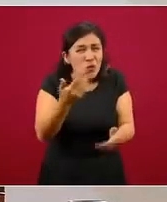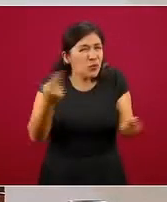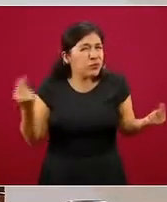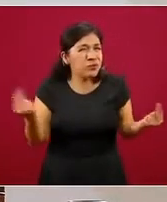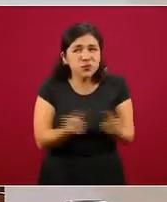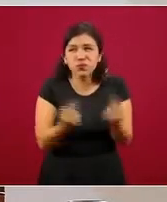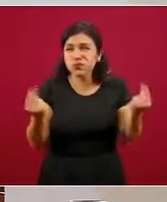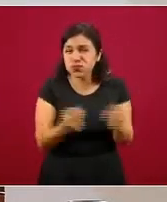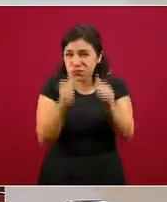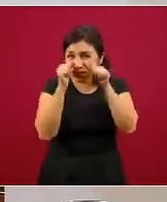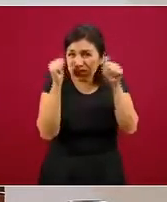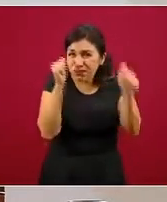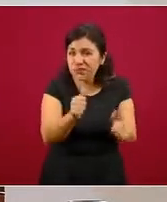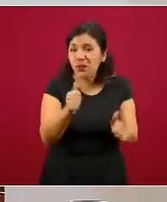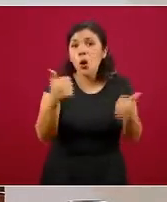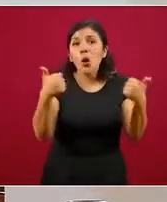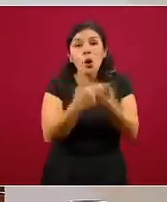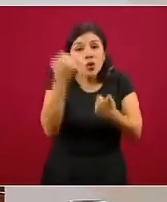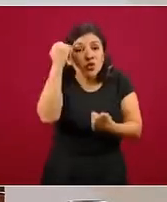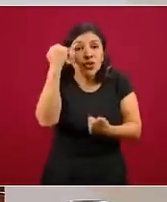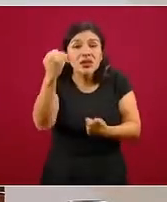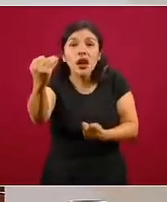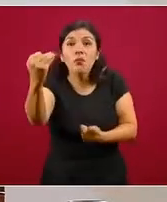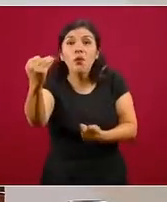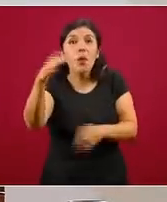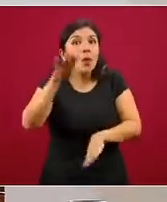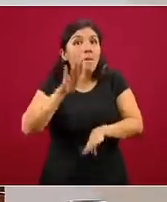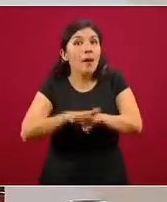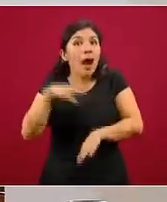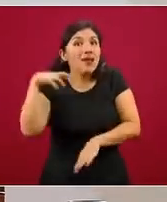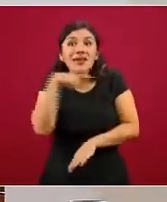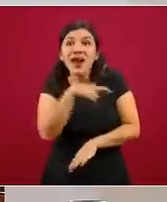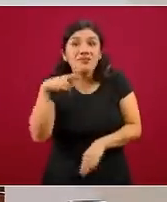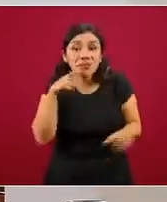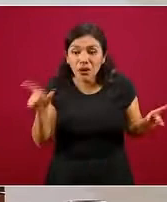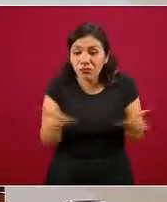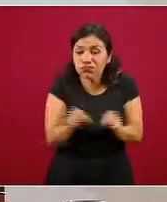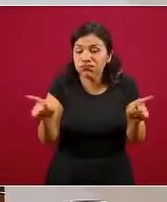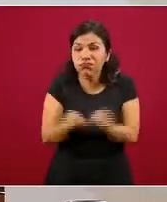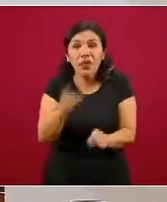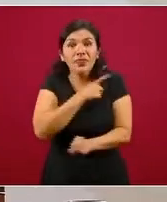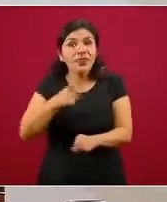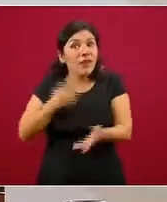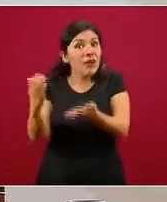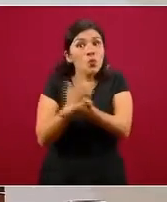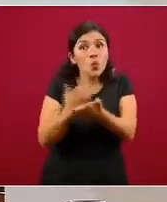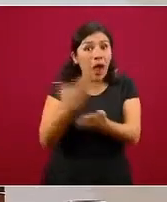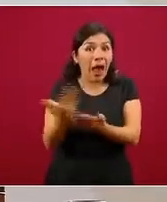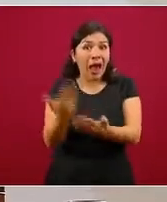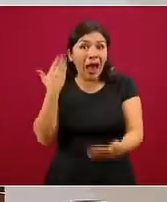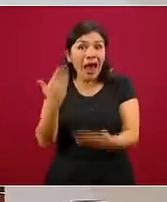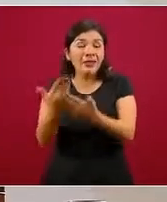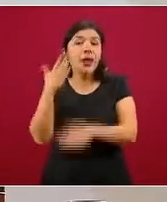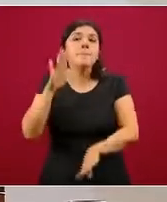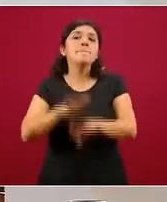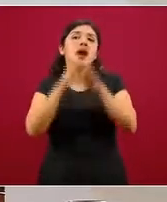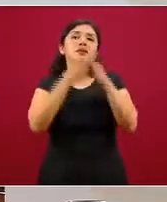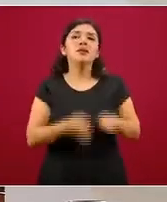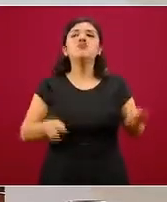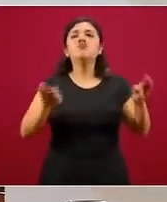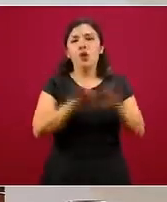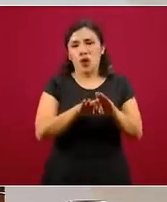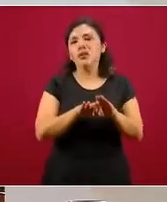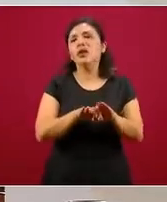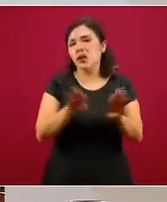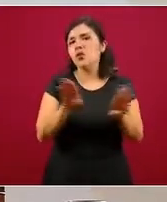pero además atención en periodos de tiempo cortos, donde hay que resolver muy rápido, hay que priorizar, como